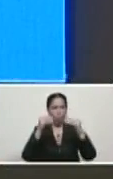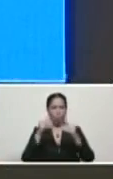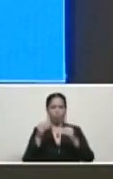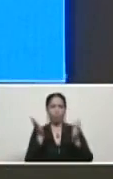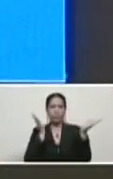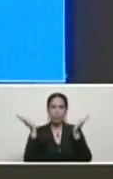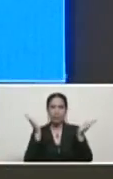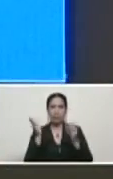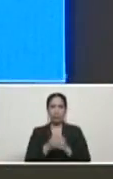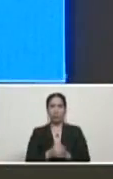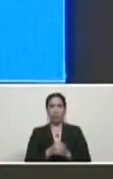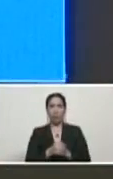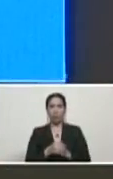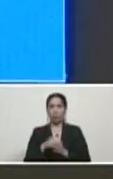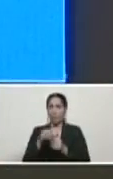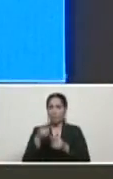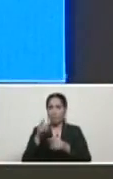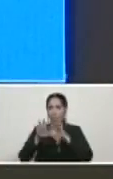para repartírselo.